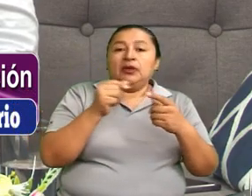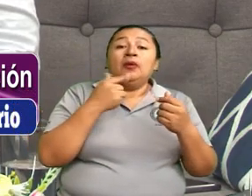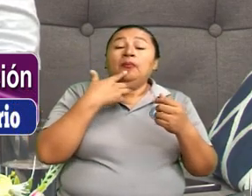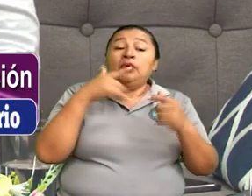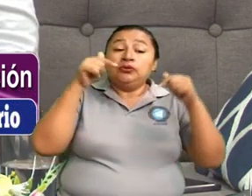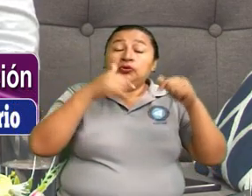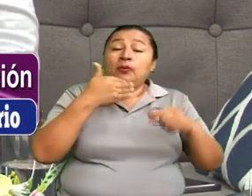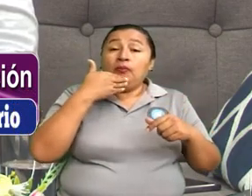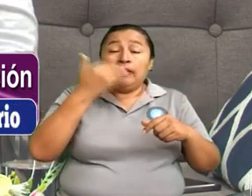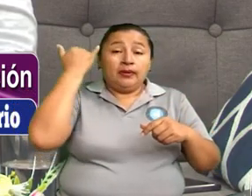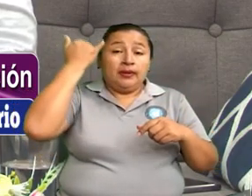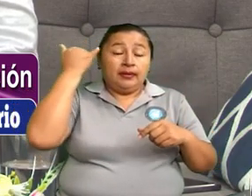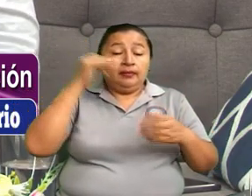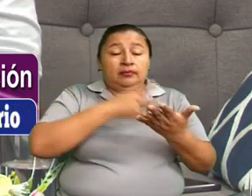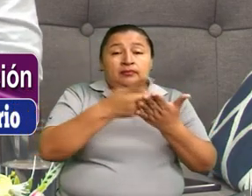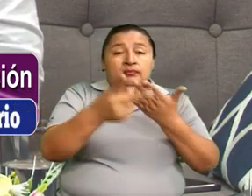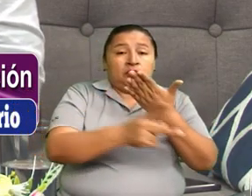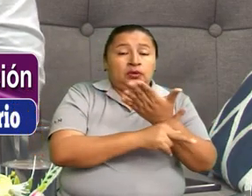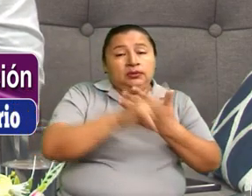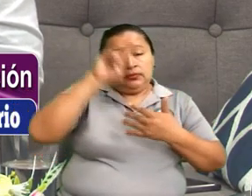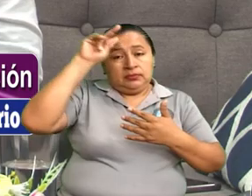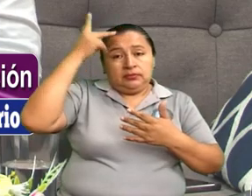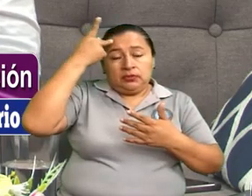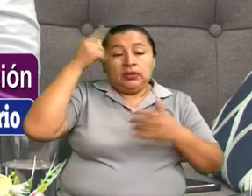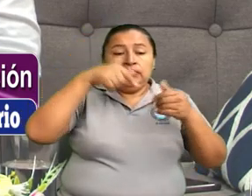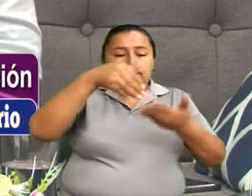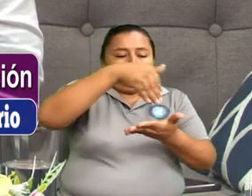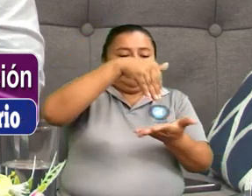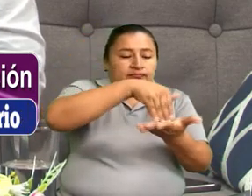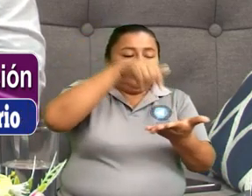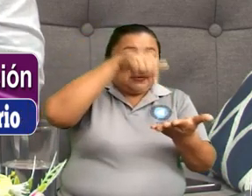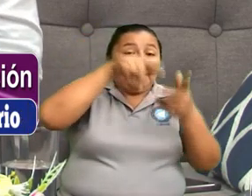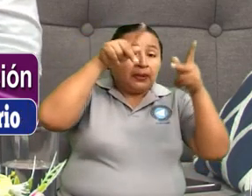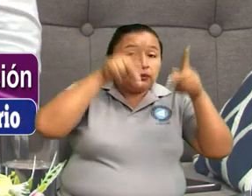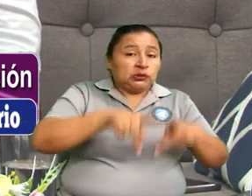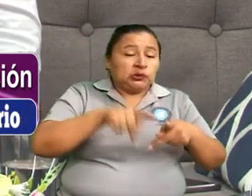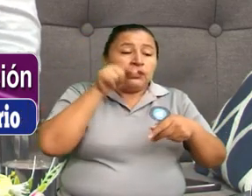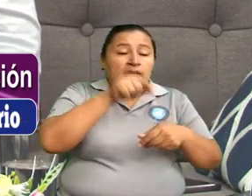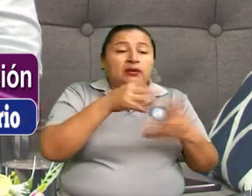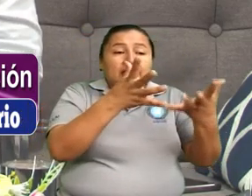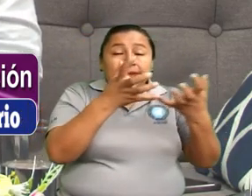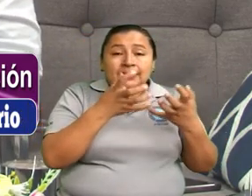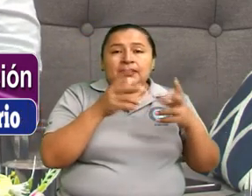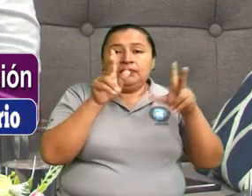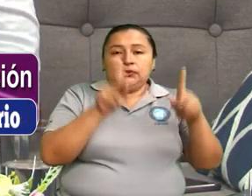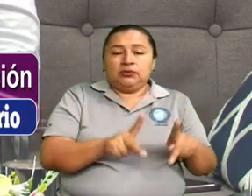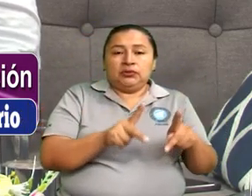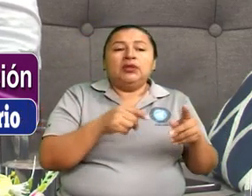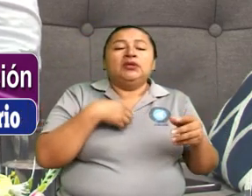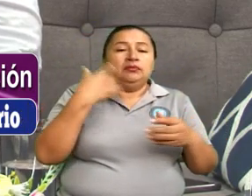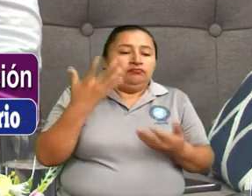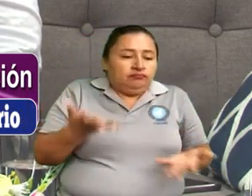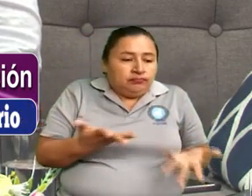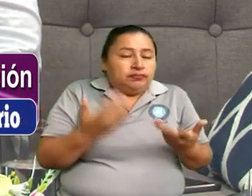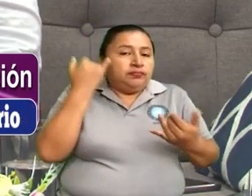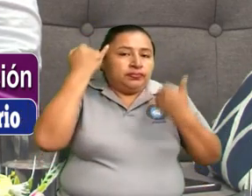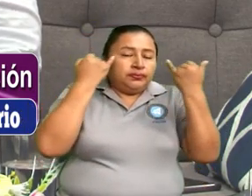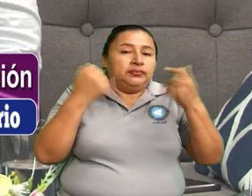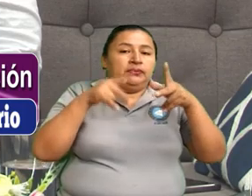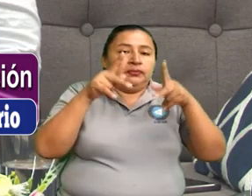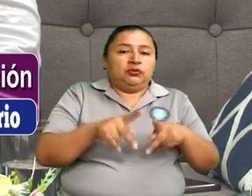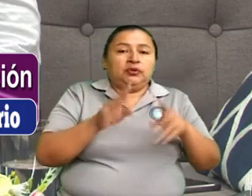las políticas de este gobierno. Se centra en la persona, en el talento de la persona, en el deseo de la persona y en el potencial de la persona